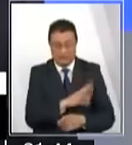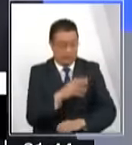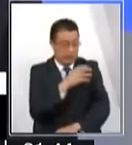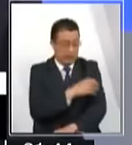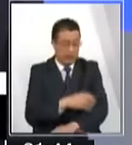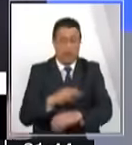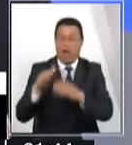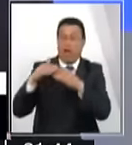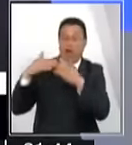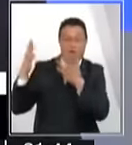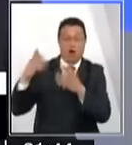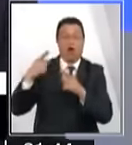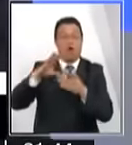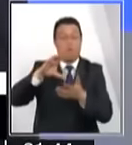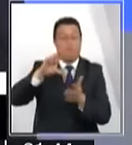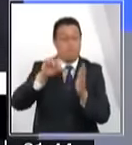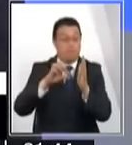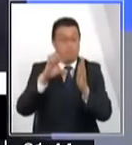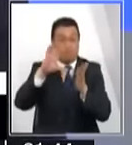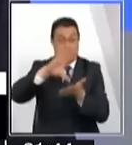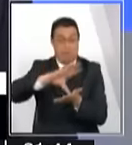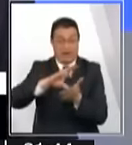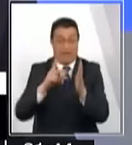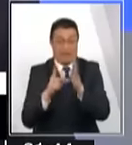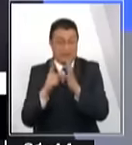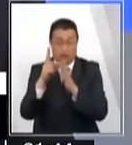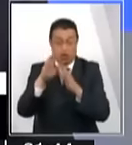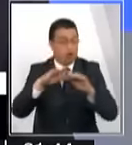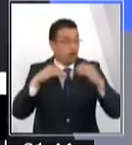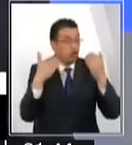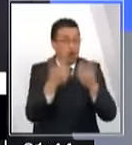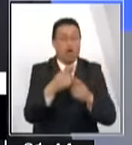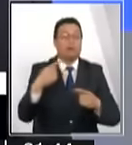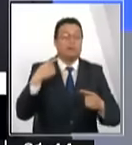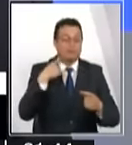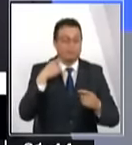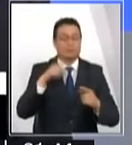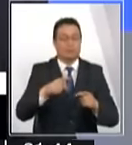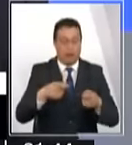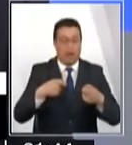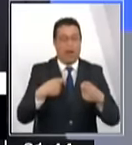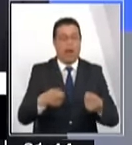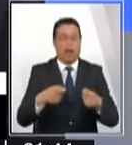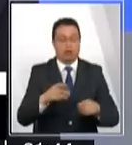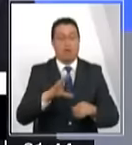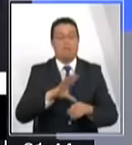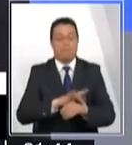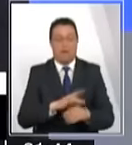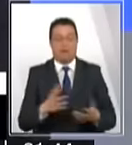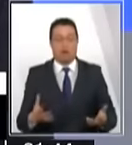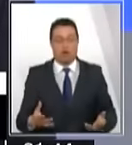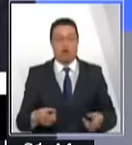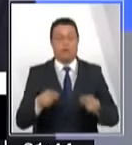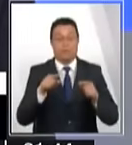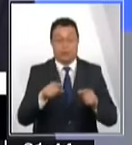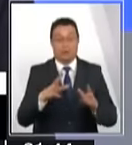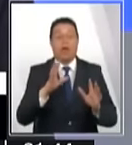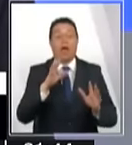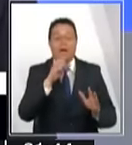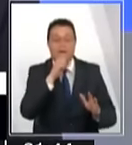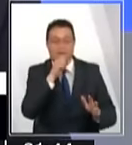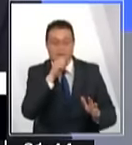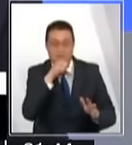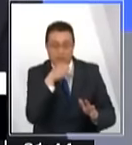extranjero de los países desarrollados de los países en desarrollo están afectados por un incremento de Los costos médicos y esto se debe al envejecimiento de la